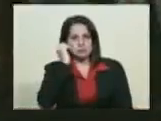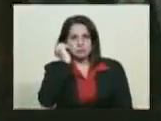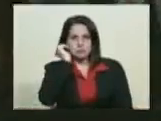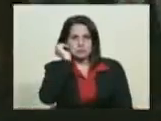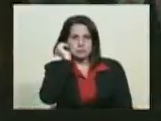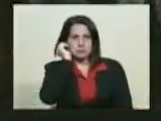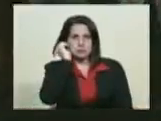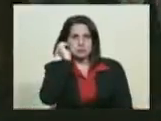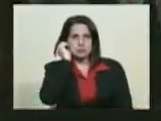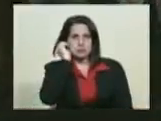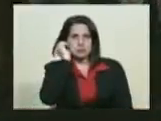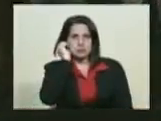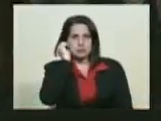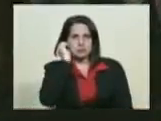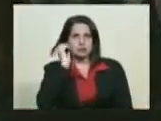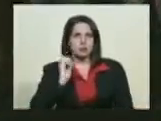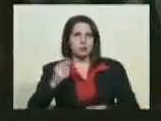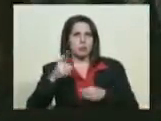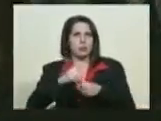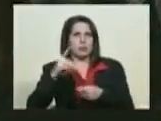Son datos contundentes.